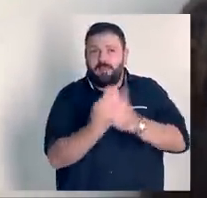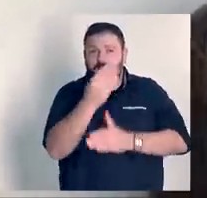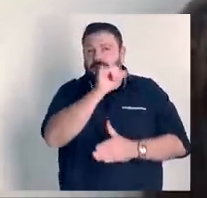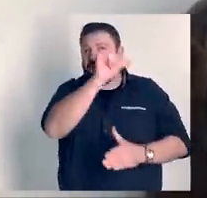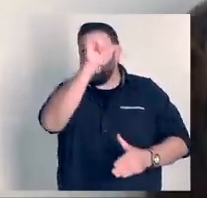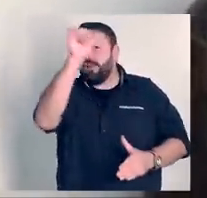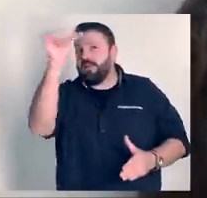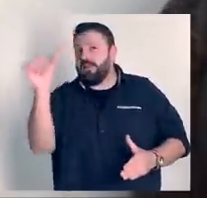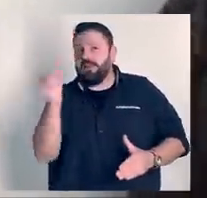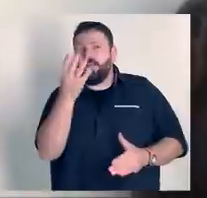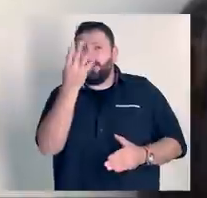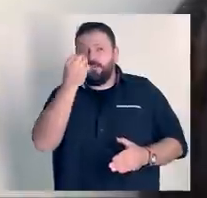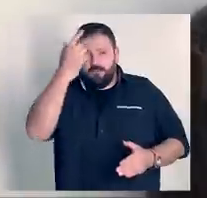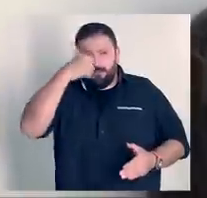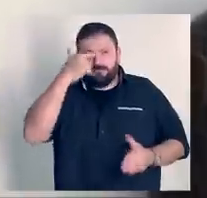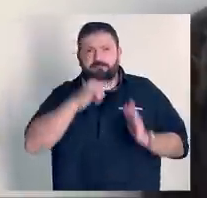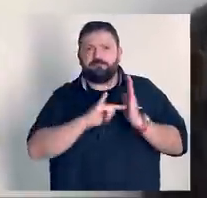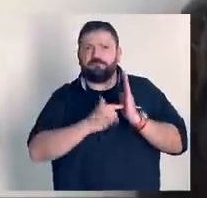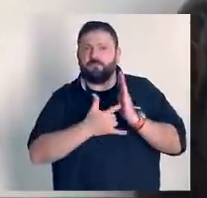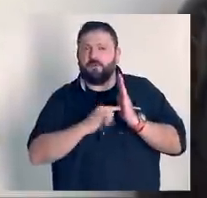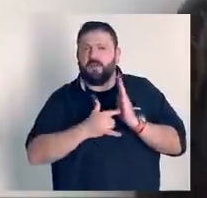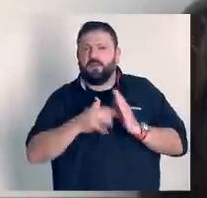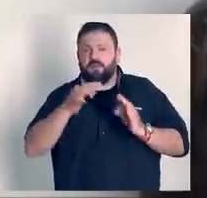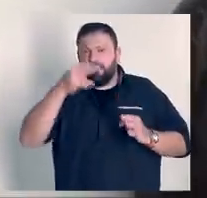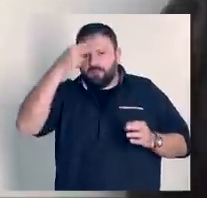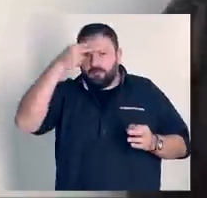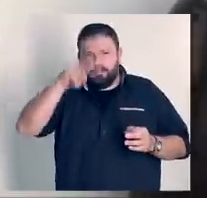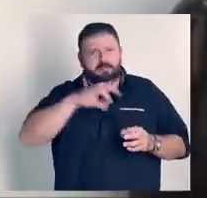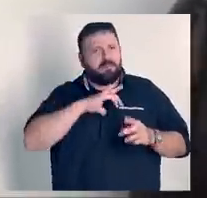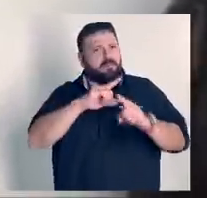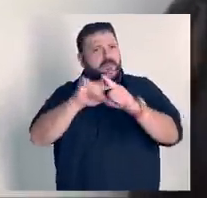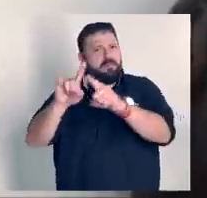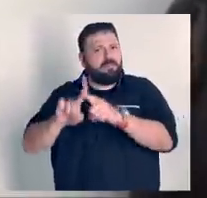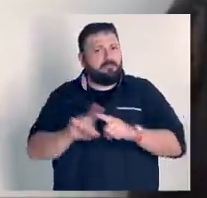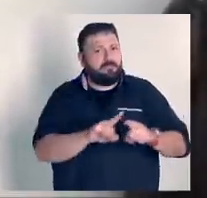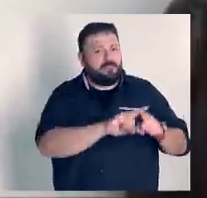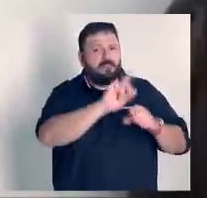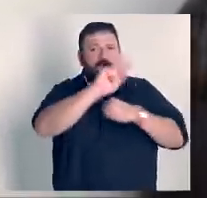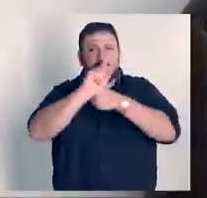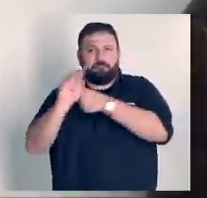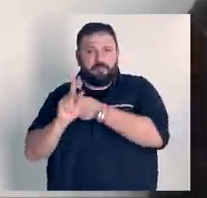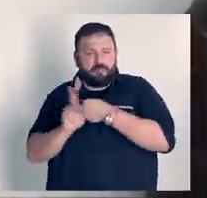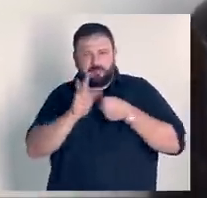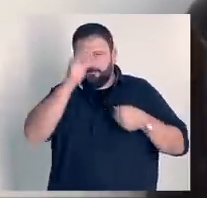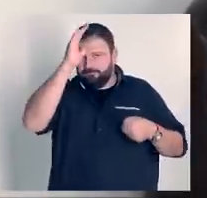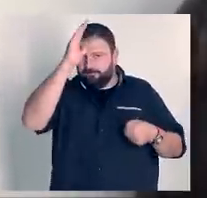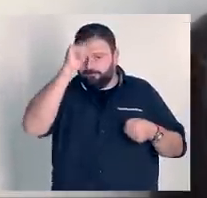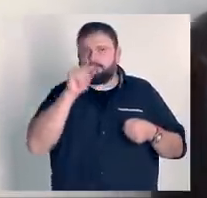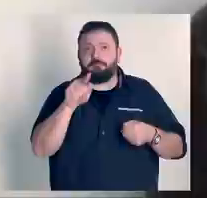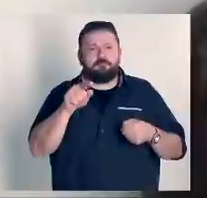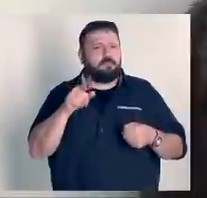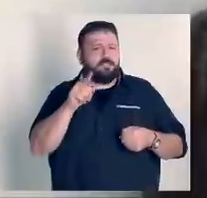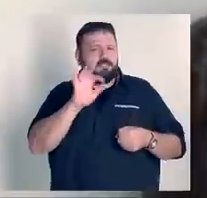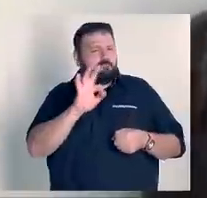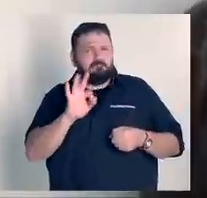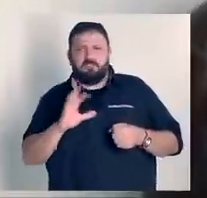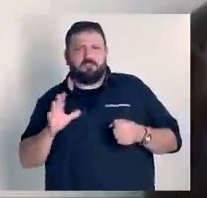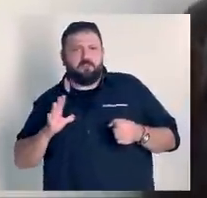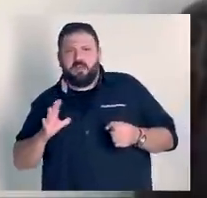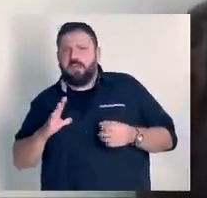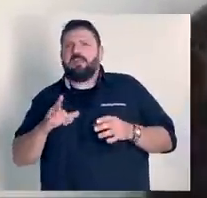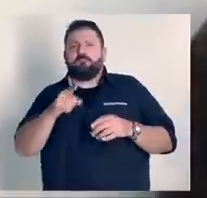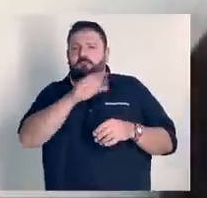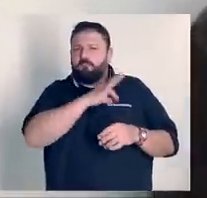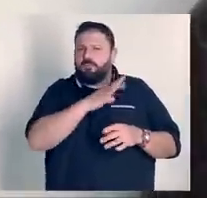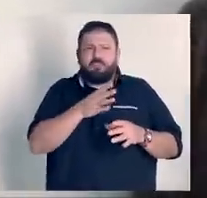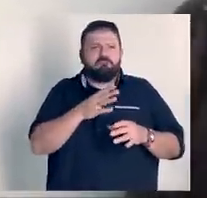noche, horario de México y equivalente en los diferentes países. Pero es algo que sin excusas se pueden